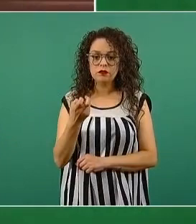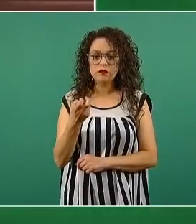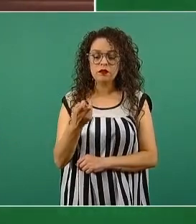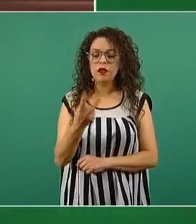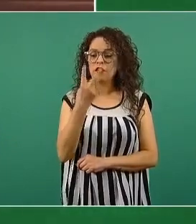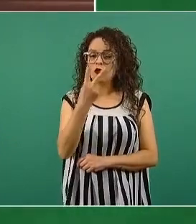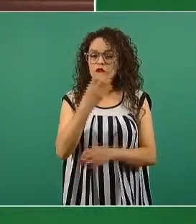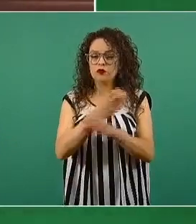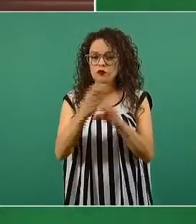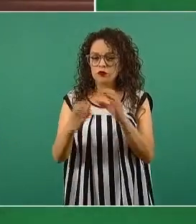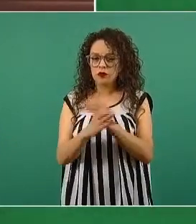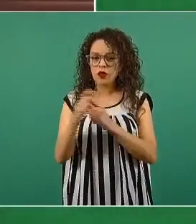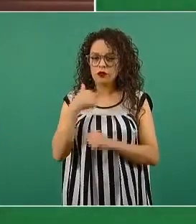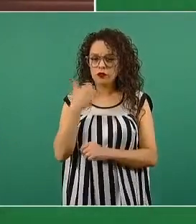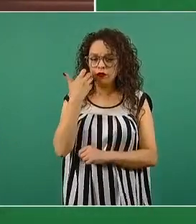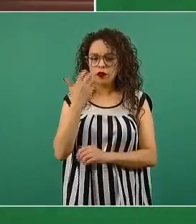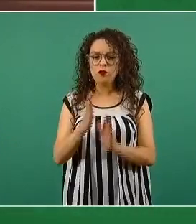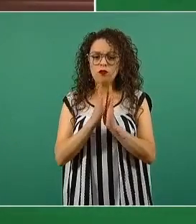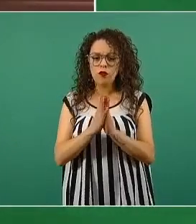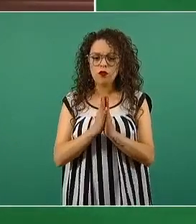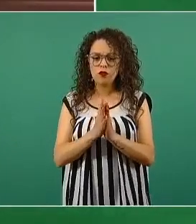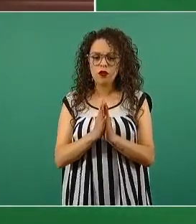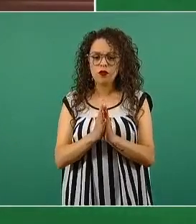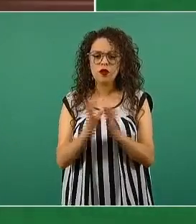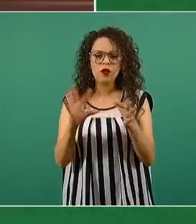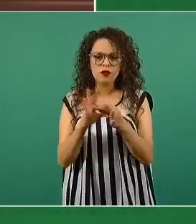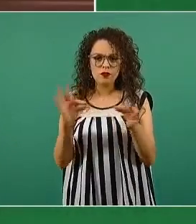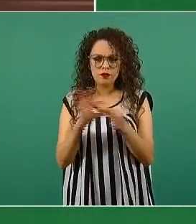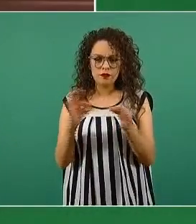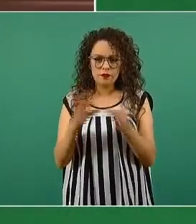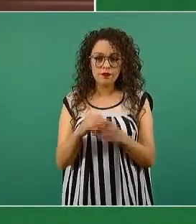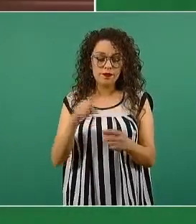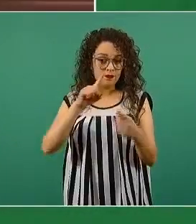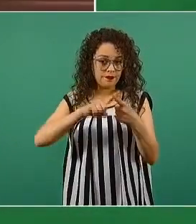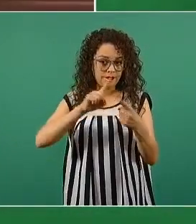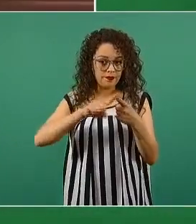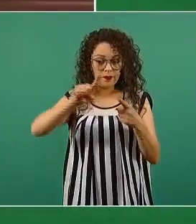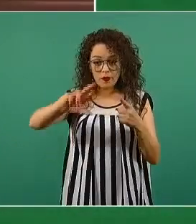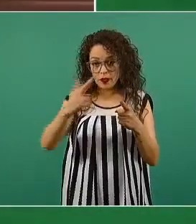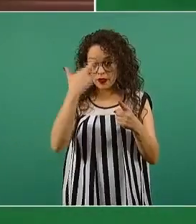dos cosas que me gustaría, uno, recordar que